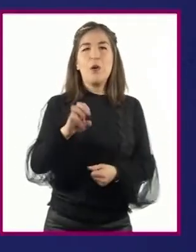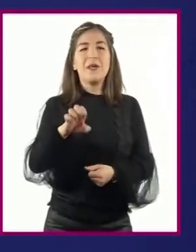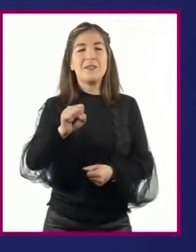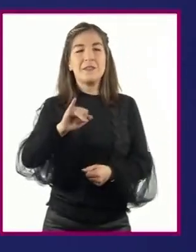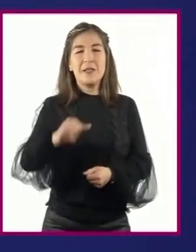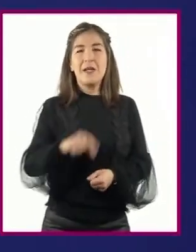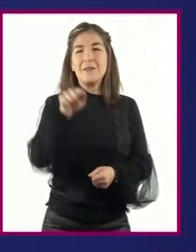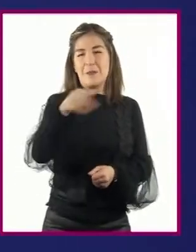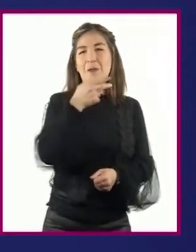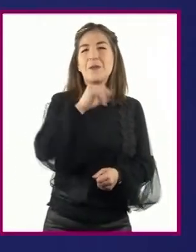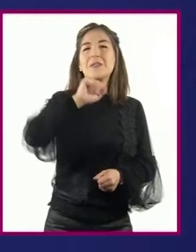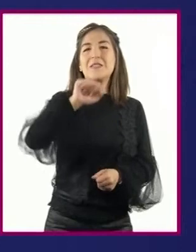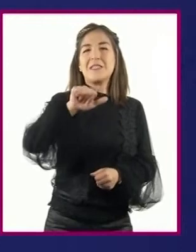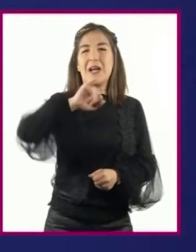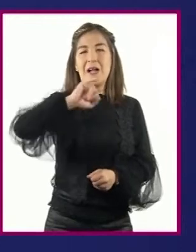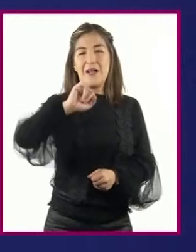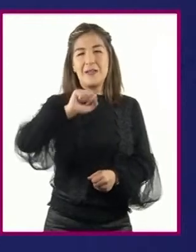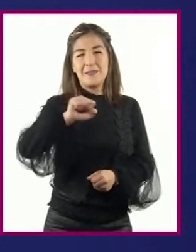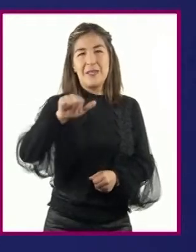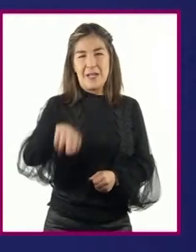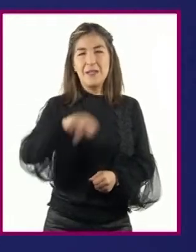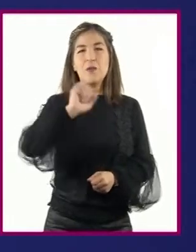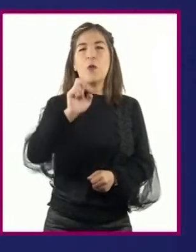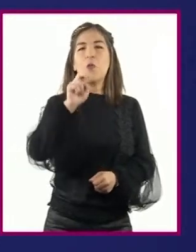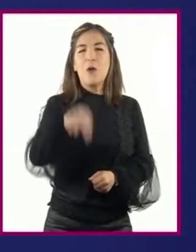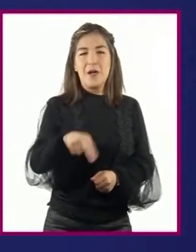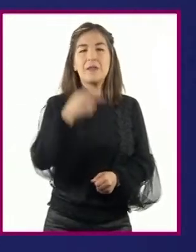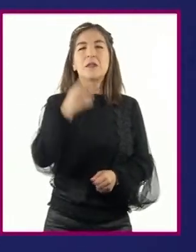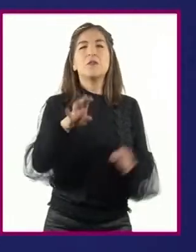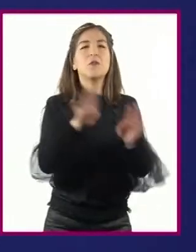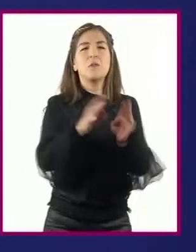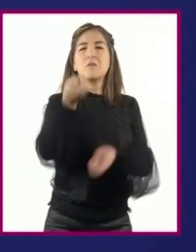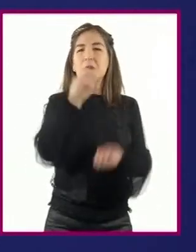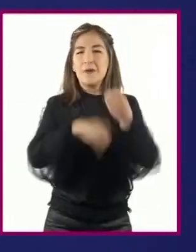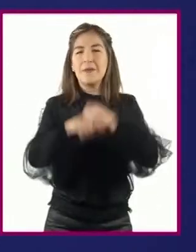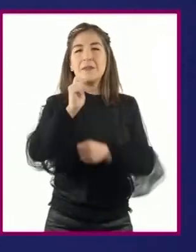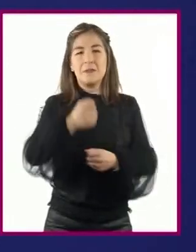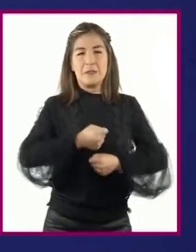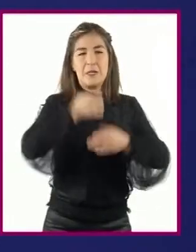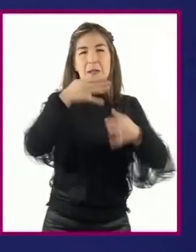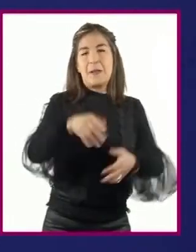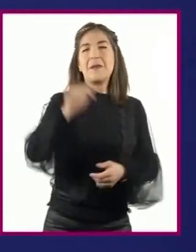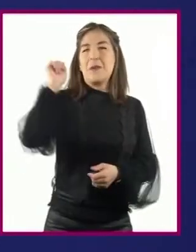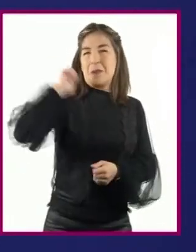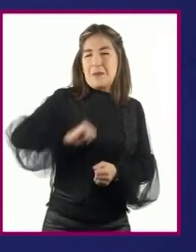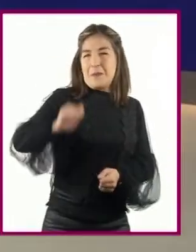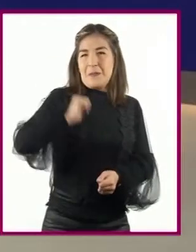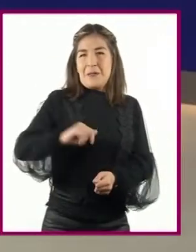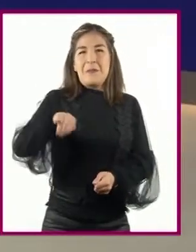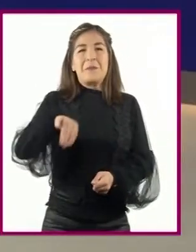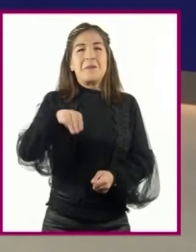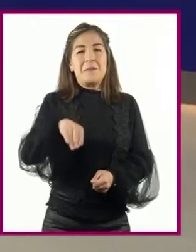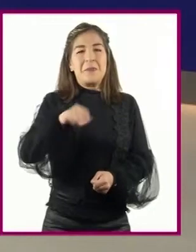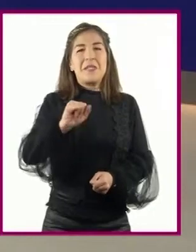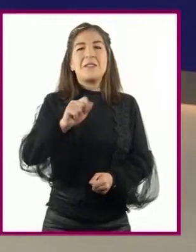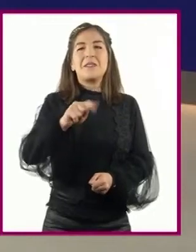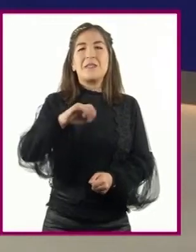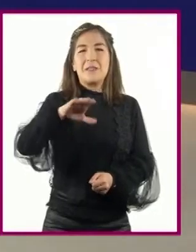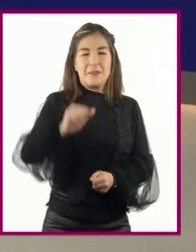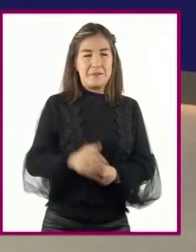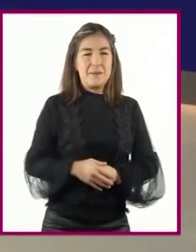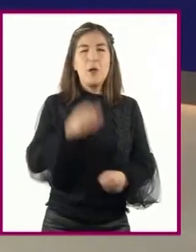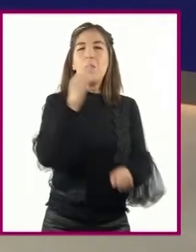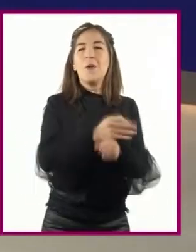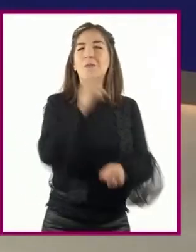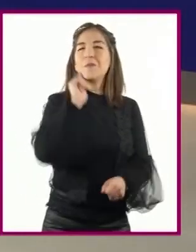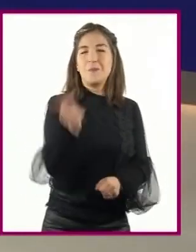Juan de la Cruz, cuya obra pertenece al género de la poesía mística. Veamos lo que pregunta Luna